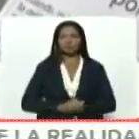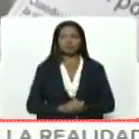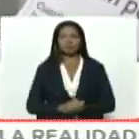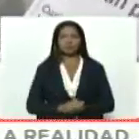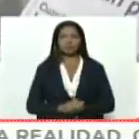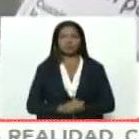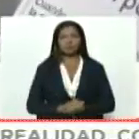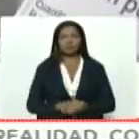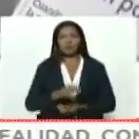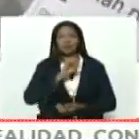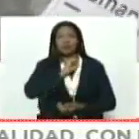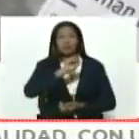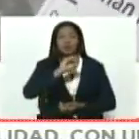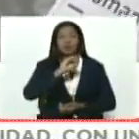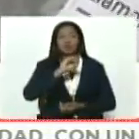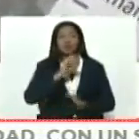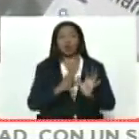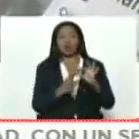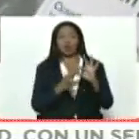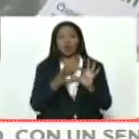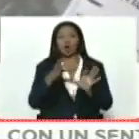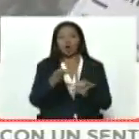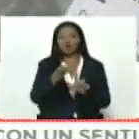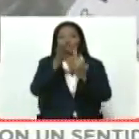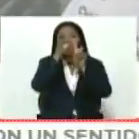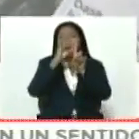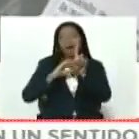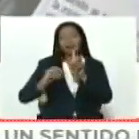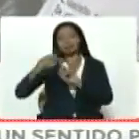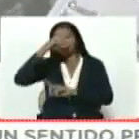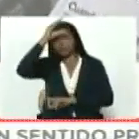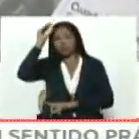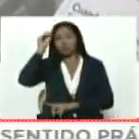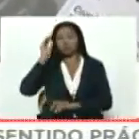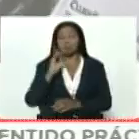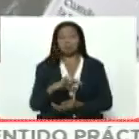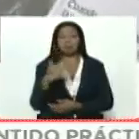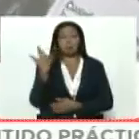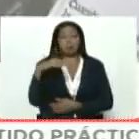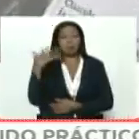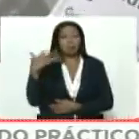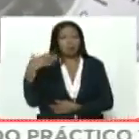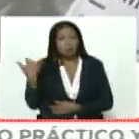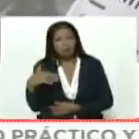Soy el favorito de Trump, dice el imbécil. ¡Ay, papá!